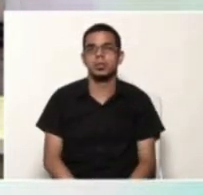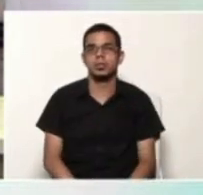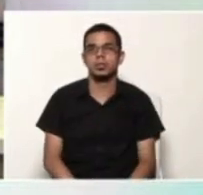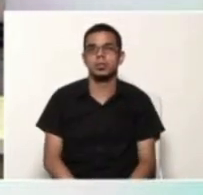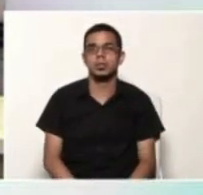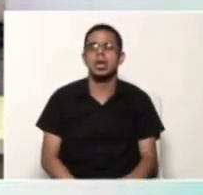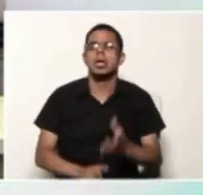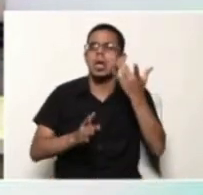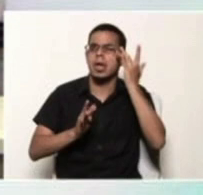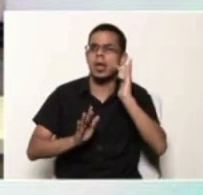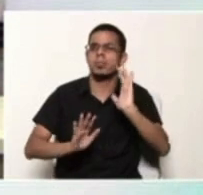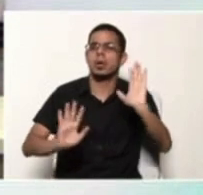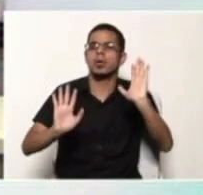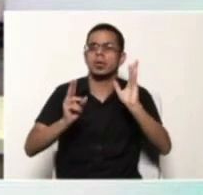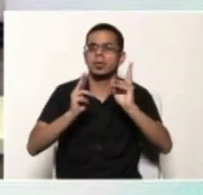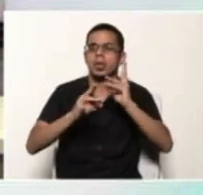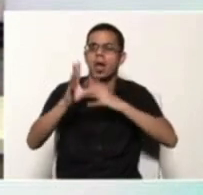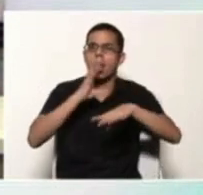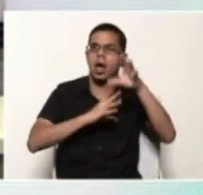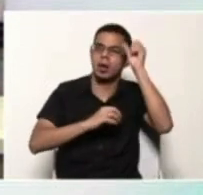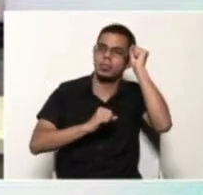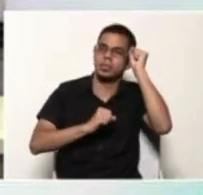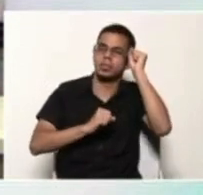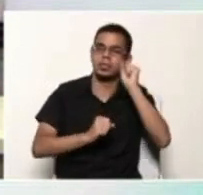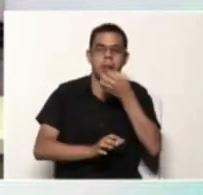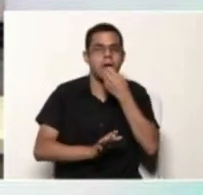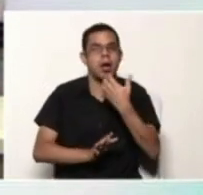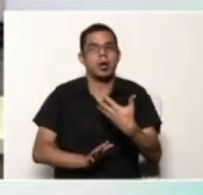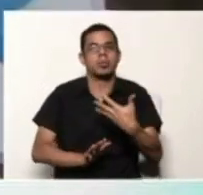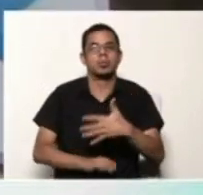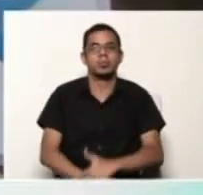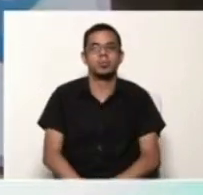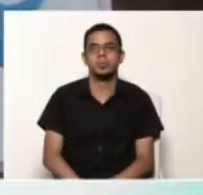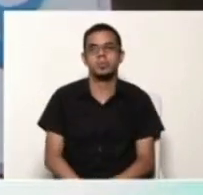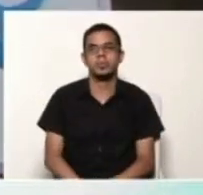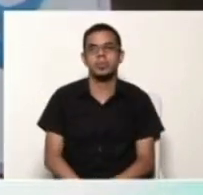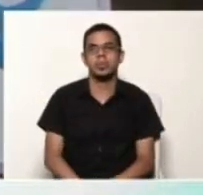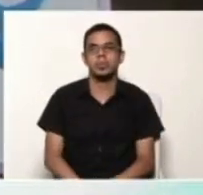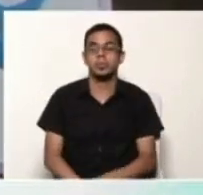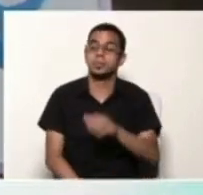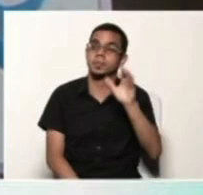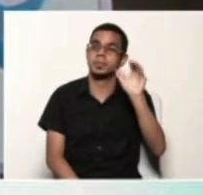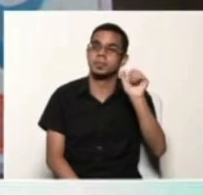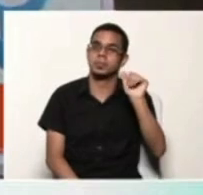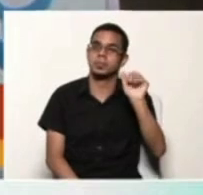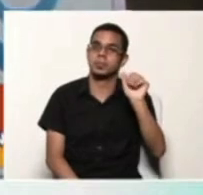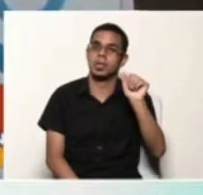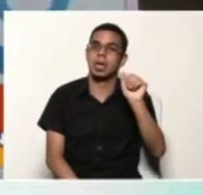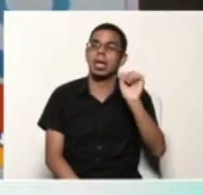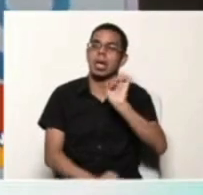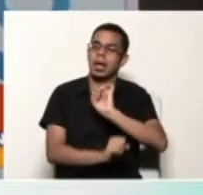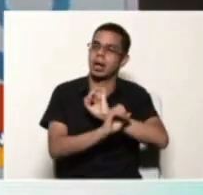espero que estos conocimientos te lleguen y hagas ese aprendizaje bien bonito. Me despido de ustedes sin